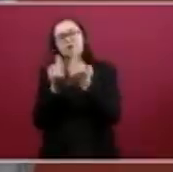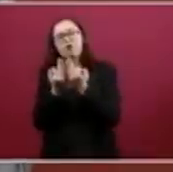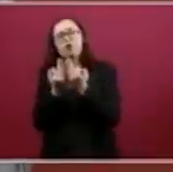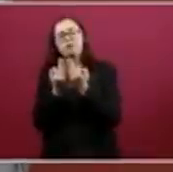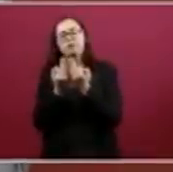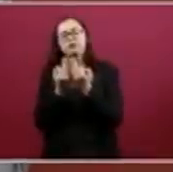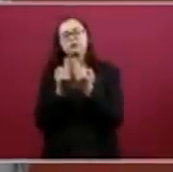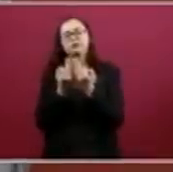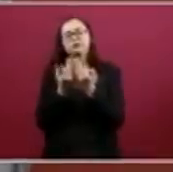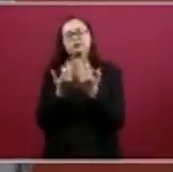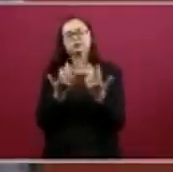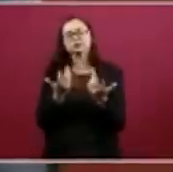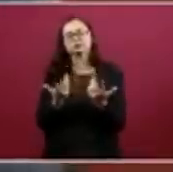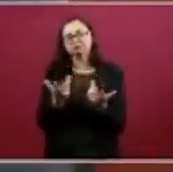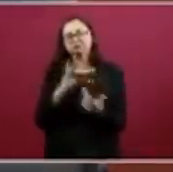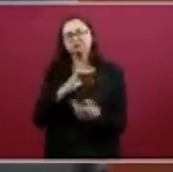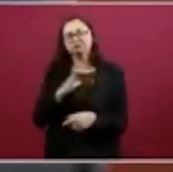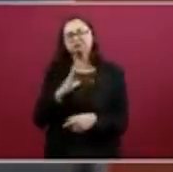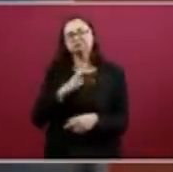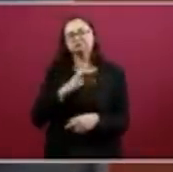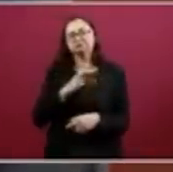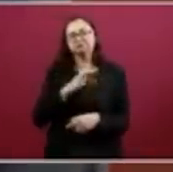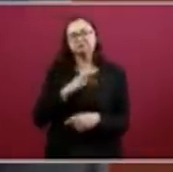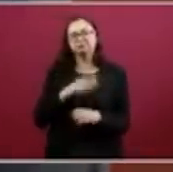también no